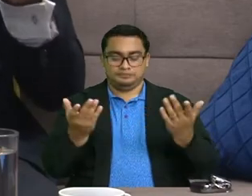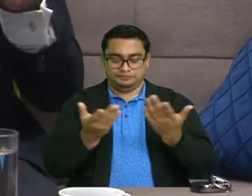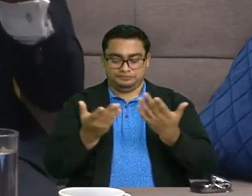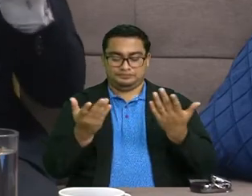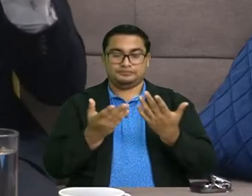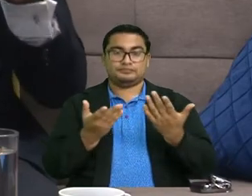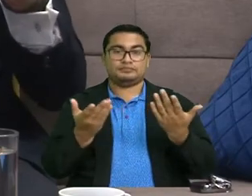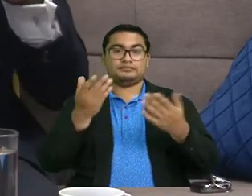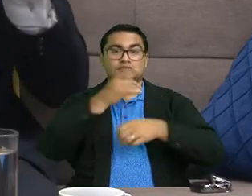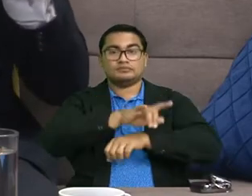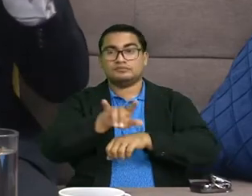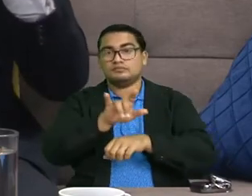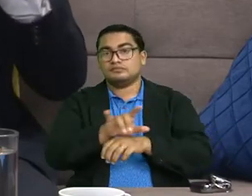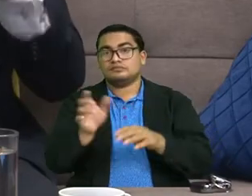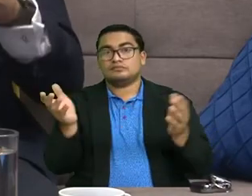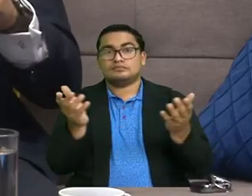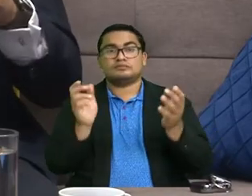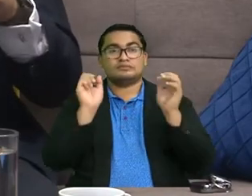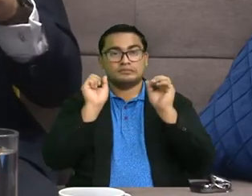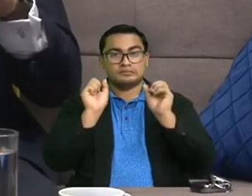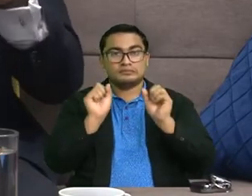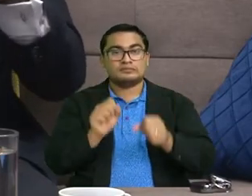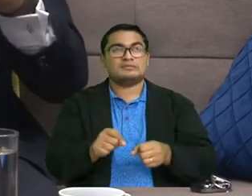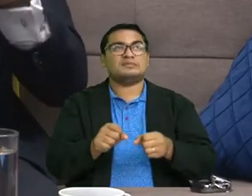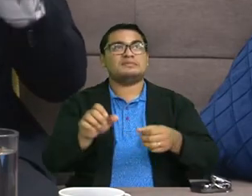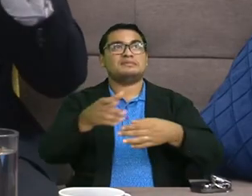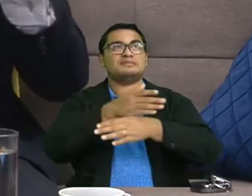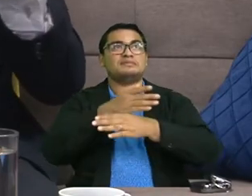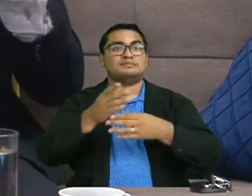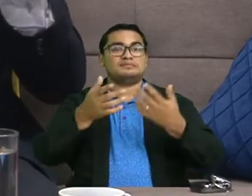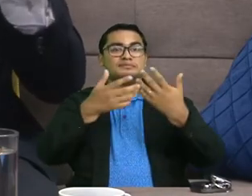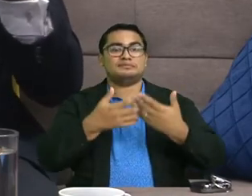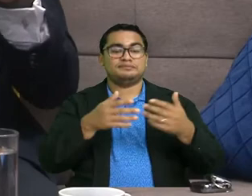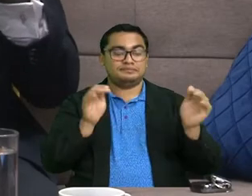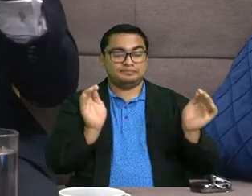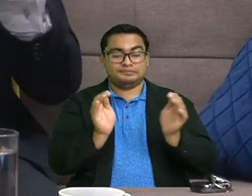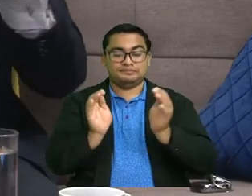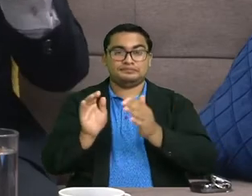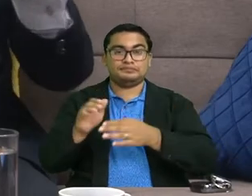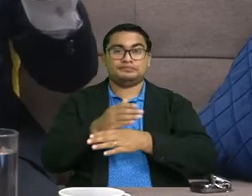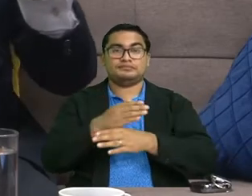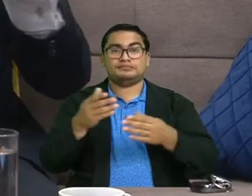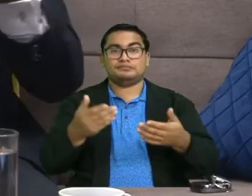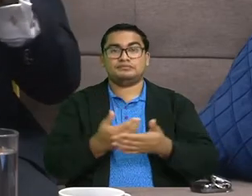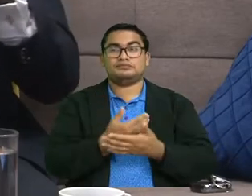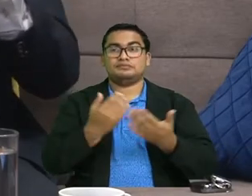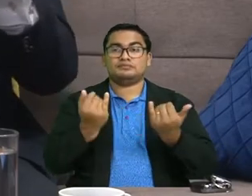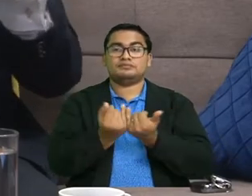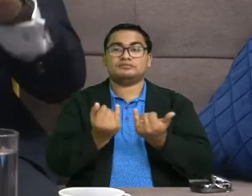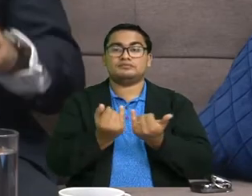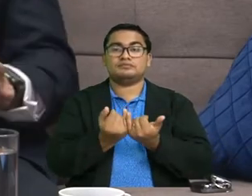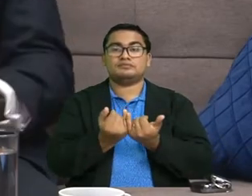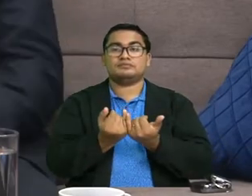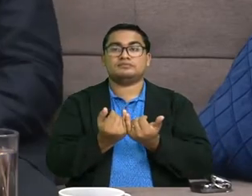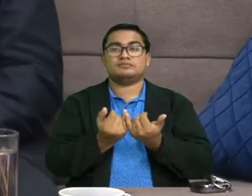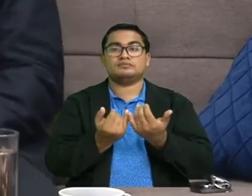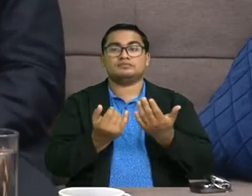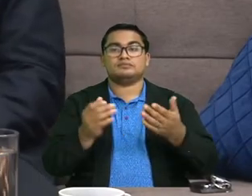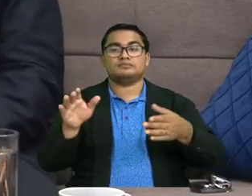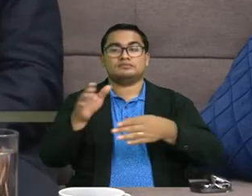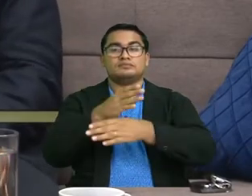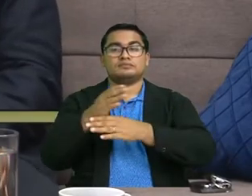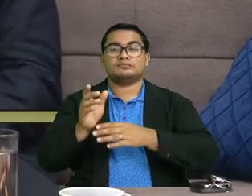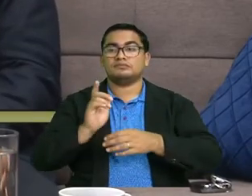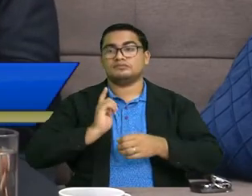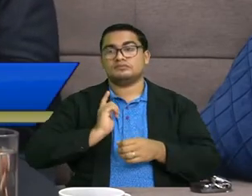que busca poder llevar a las MIPYMES hacia otro nivel, para además crear esos espacios de interconexión. Nosotros vamos a